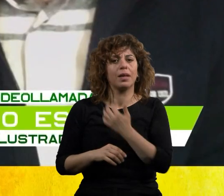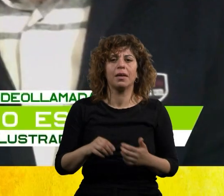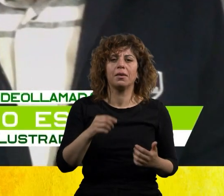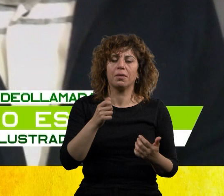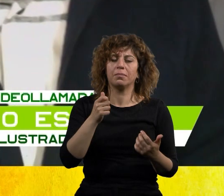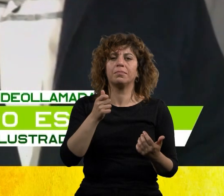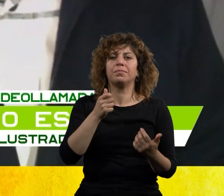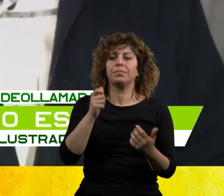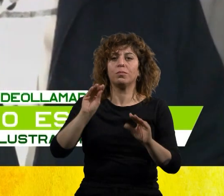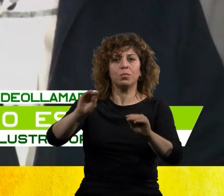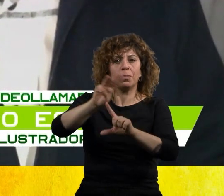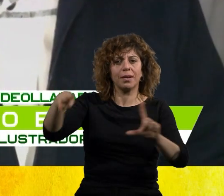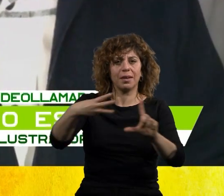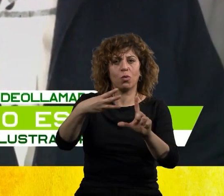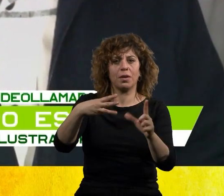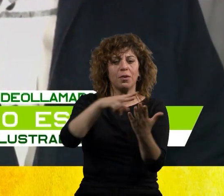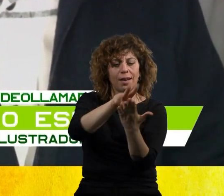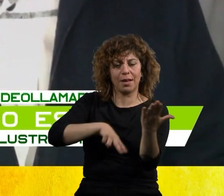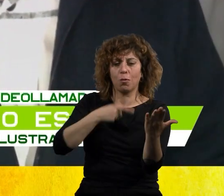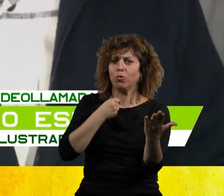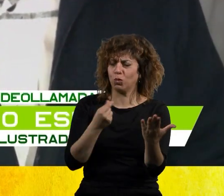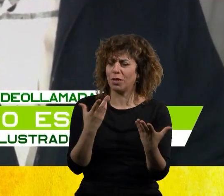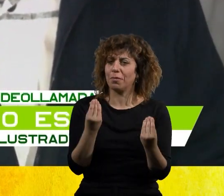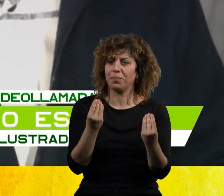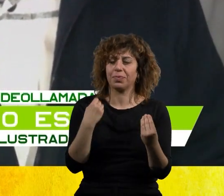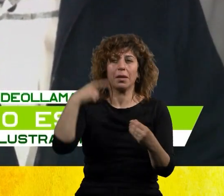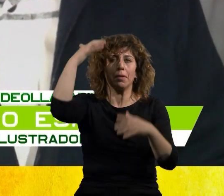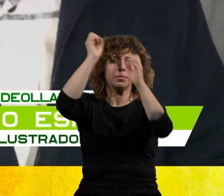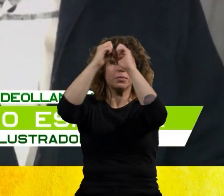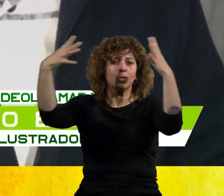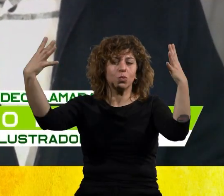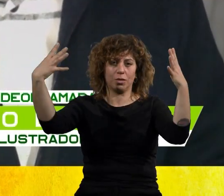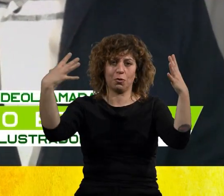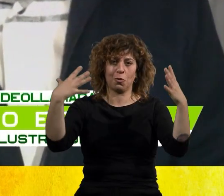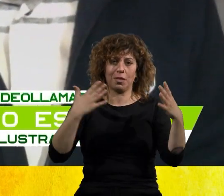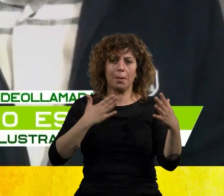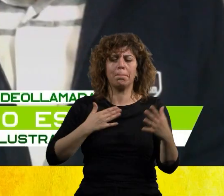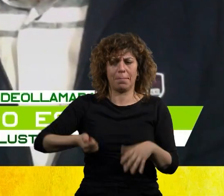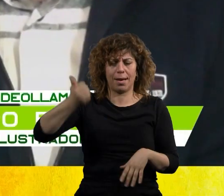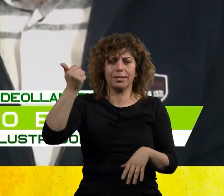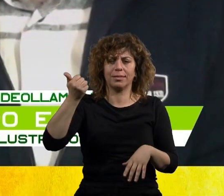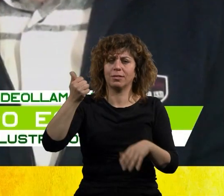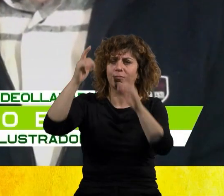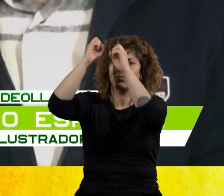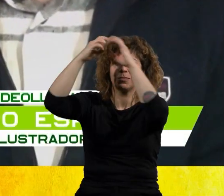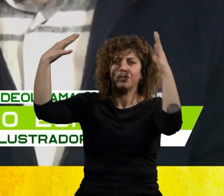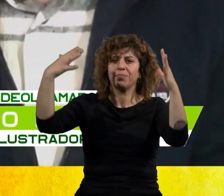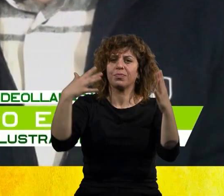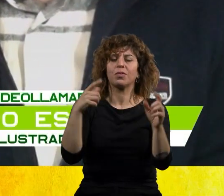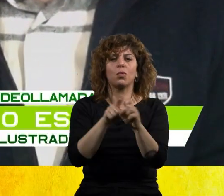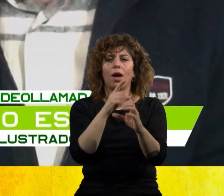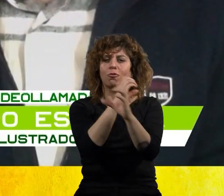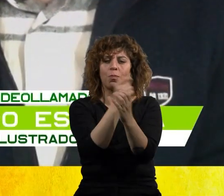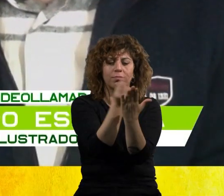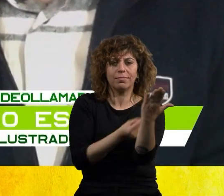algo que he visto en tu página web que me ha gustado mucho. Mi sueño y el de unos cuantos más era y es dibujar tebeos,